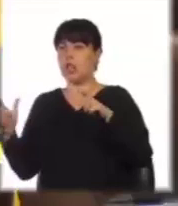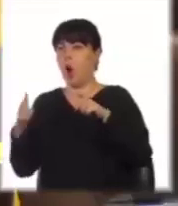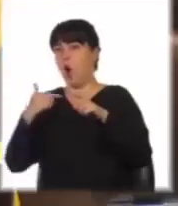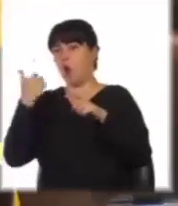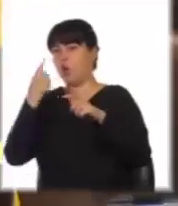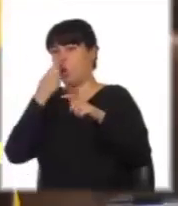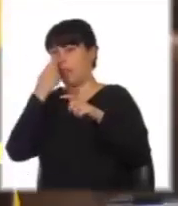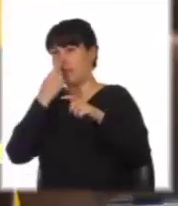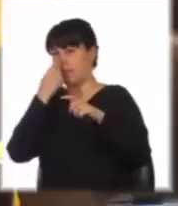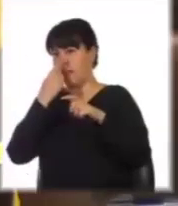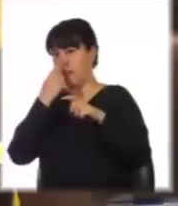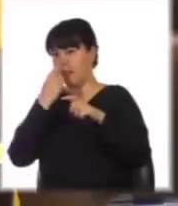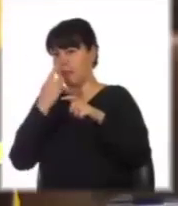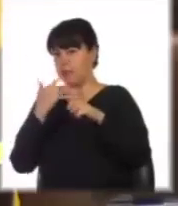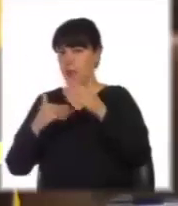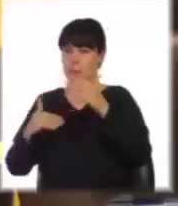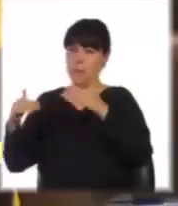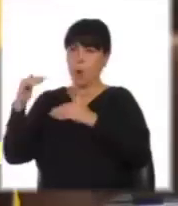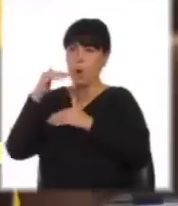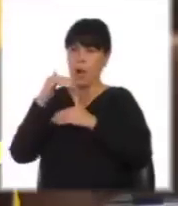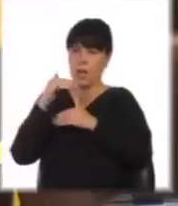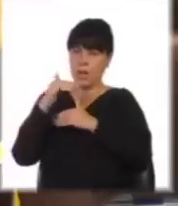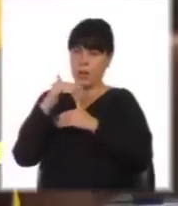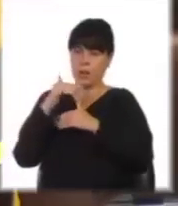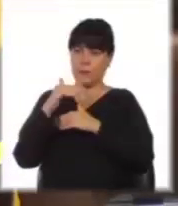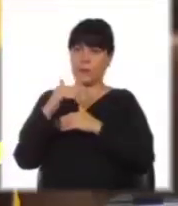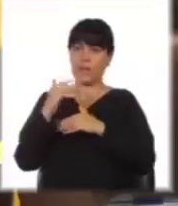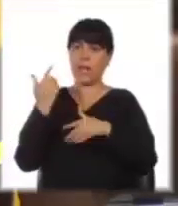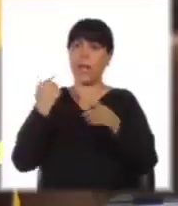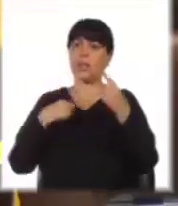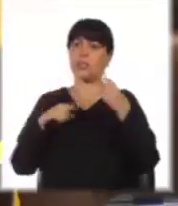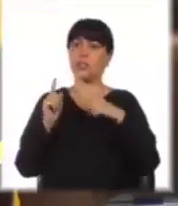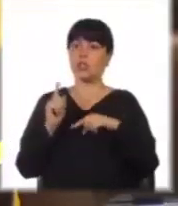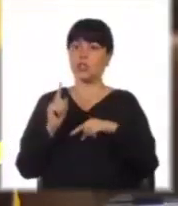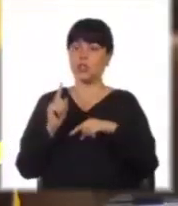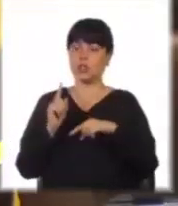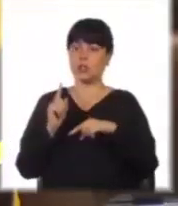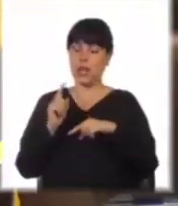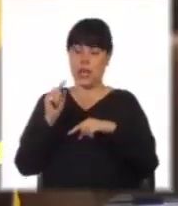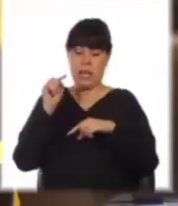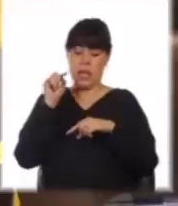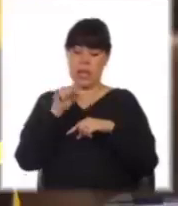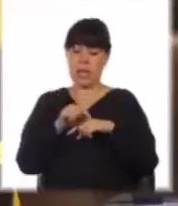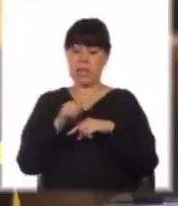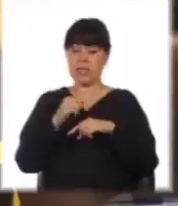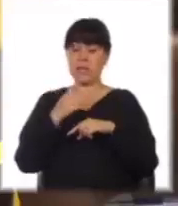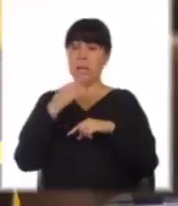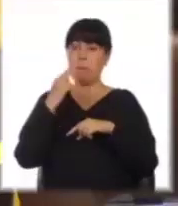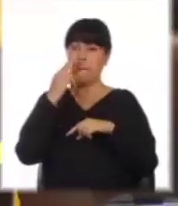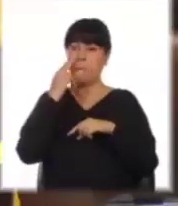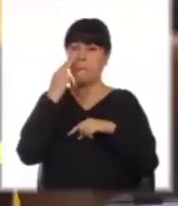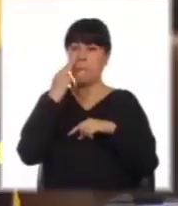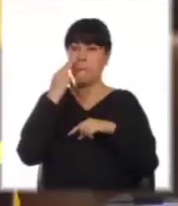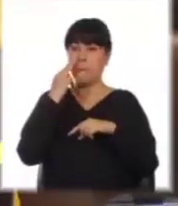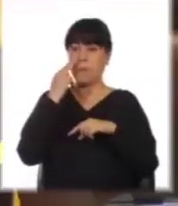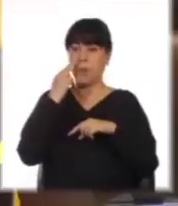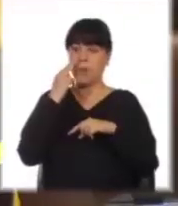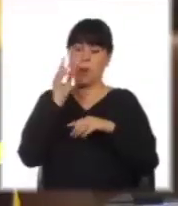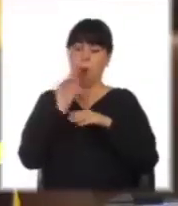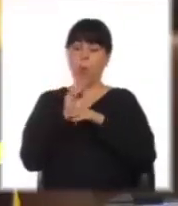intereses y que pasa por encima de esos intereses de la minoría. Entonces, esa controversialidad que existe es una construcción